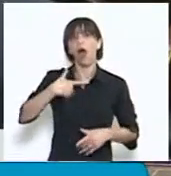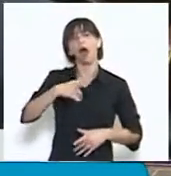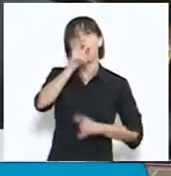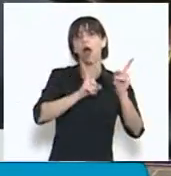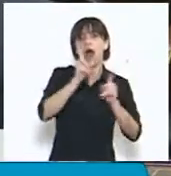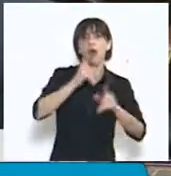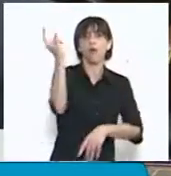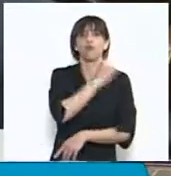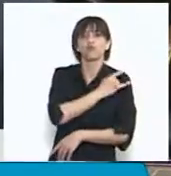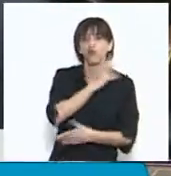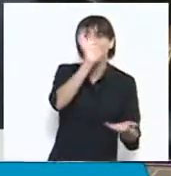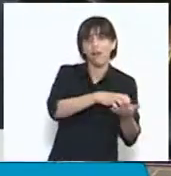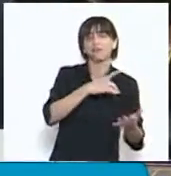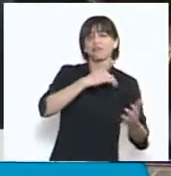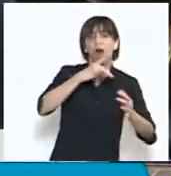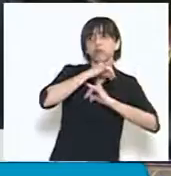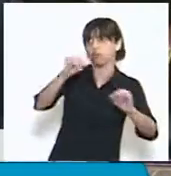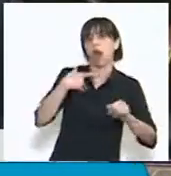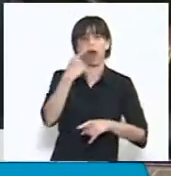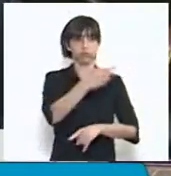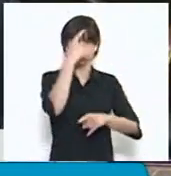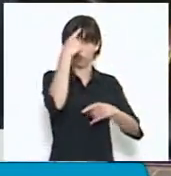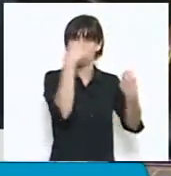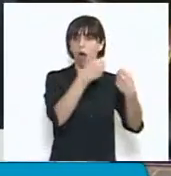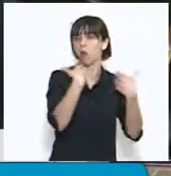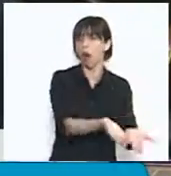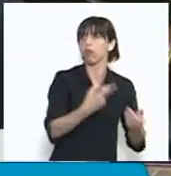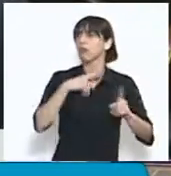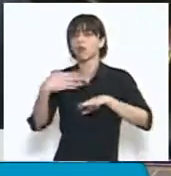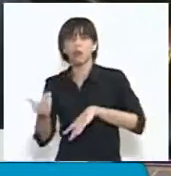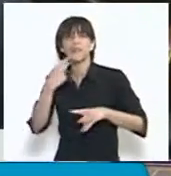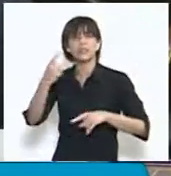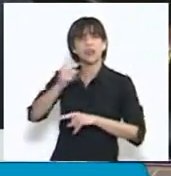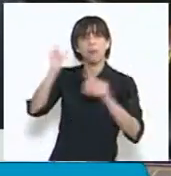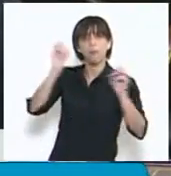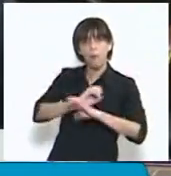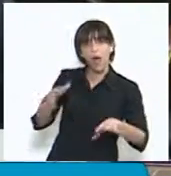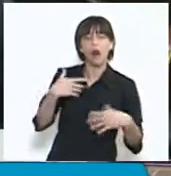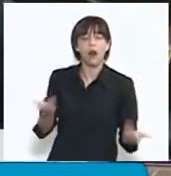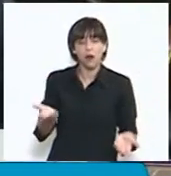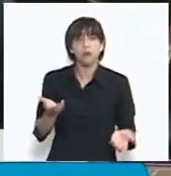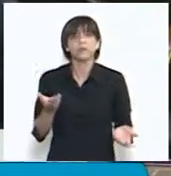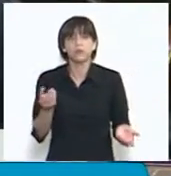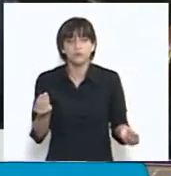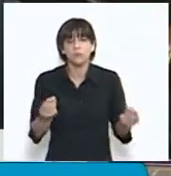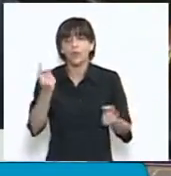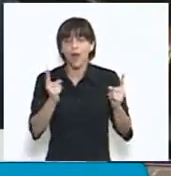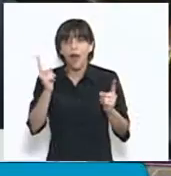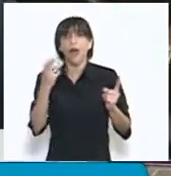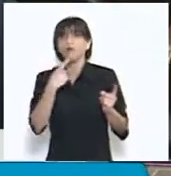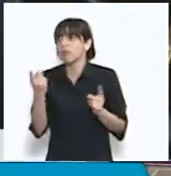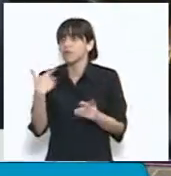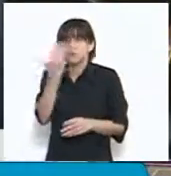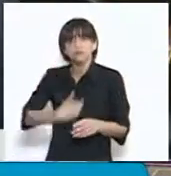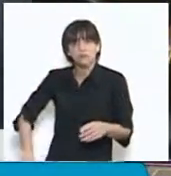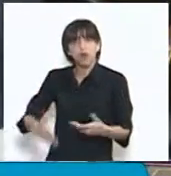desconocidos. No nos podemos poner de acuerdo. Aníbal cree, y seguramente el gobierno,